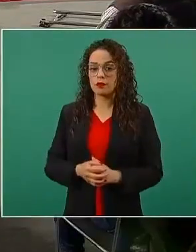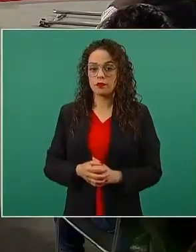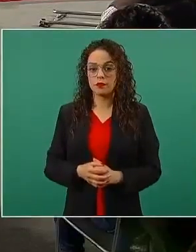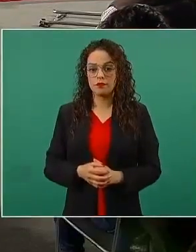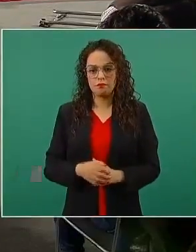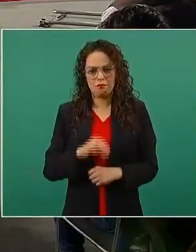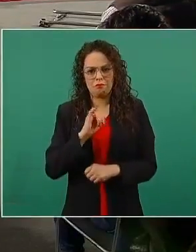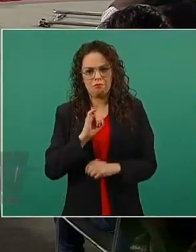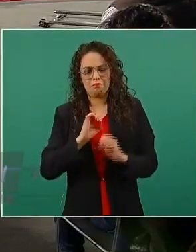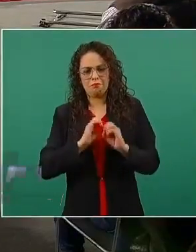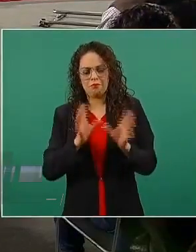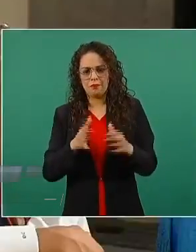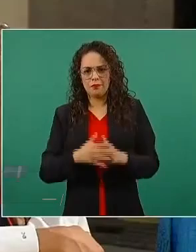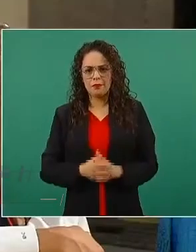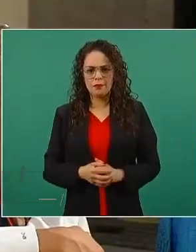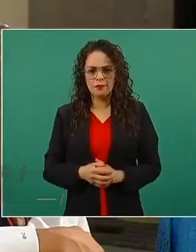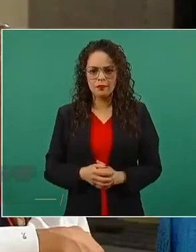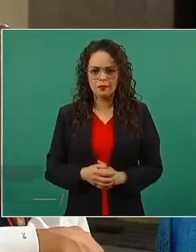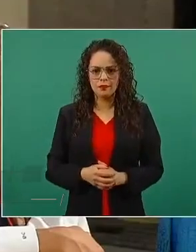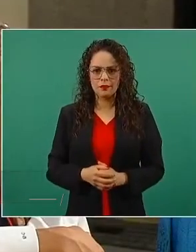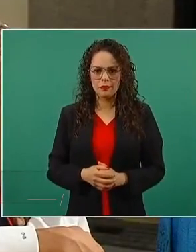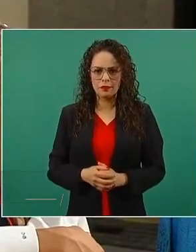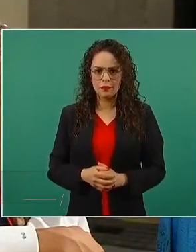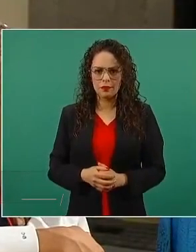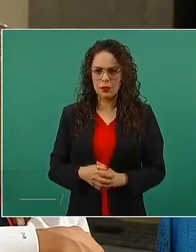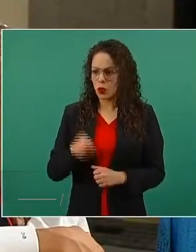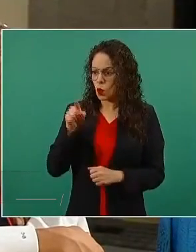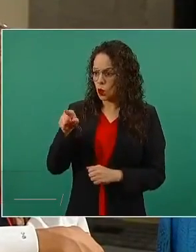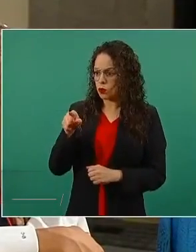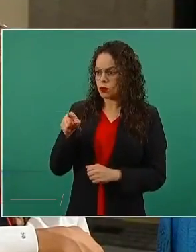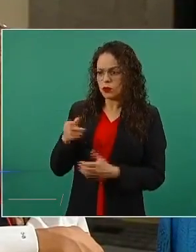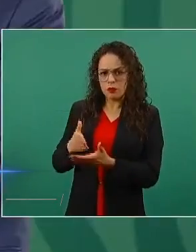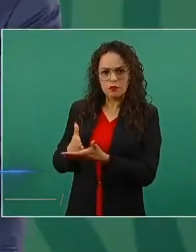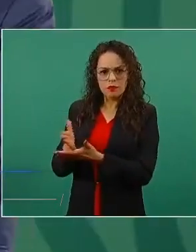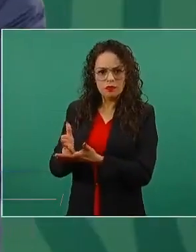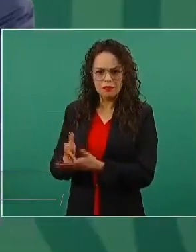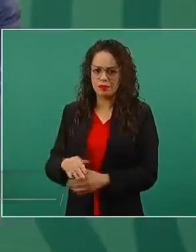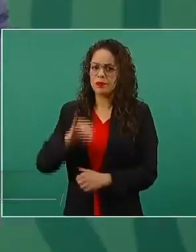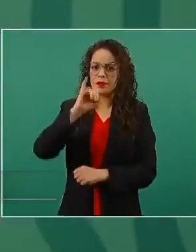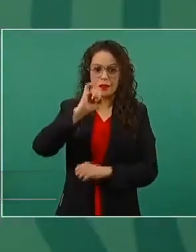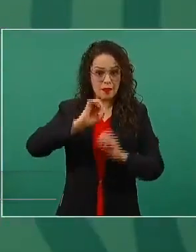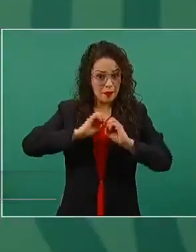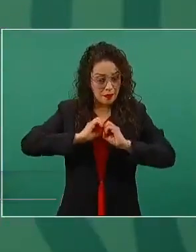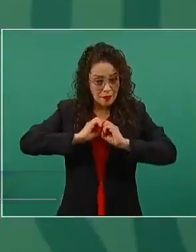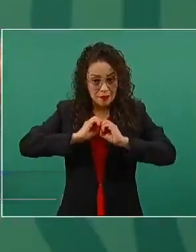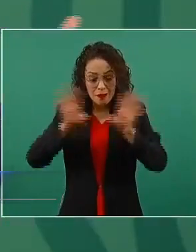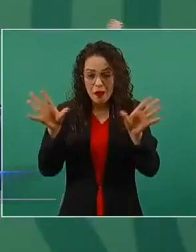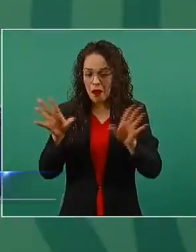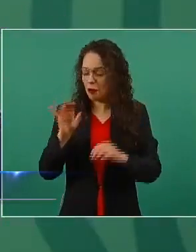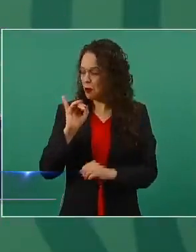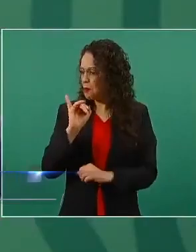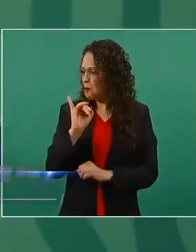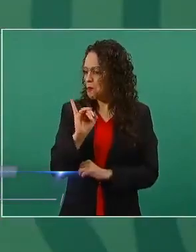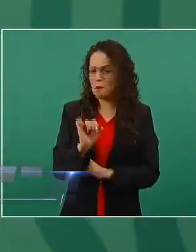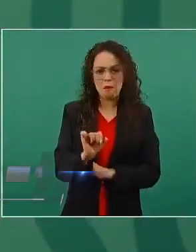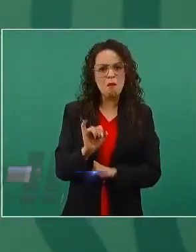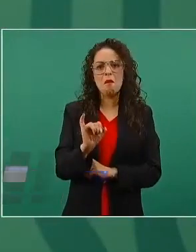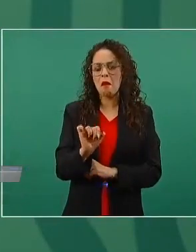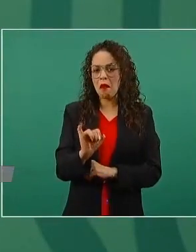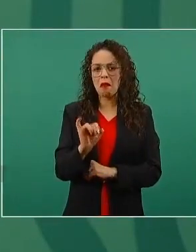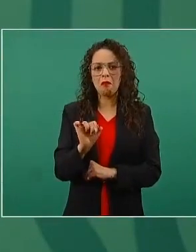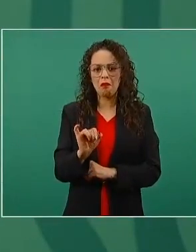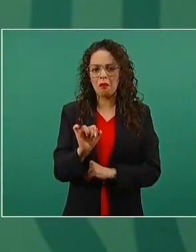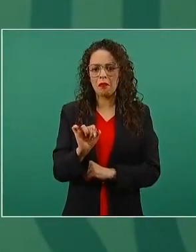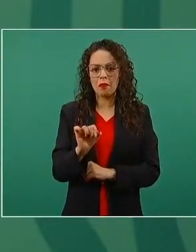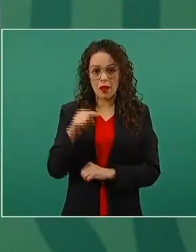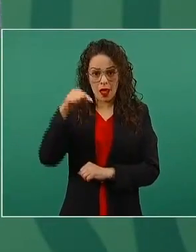que usted está metiendo la mano en las elecciones que sí claro que sí sí aquí este los